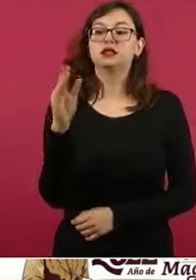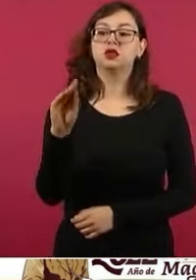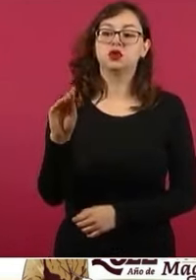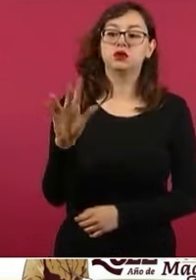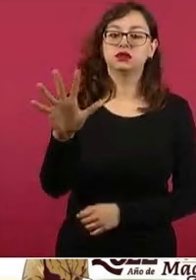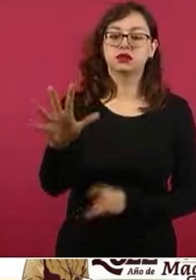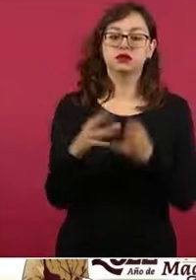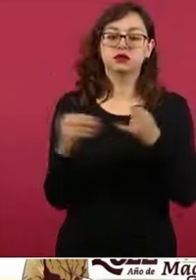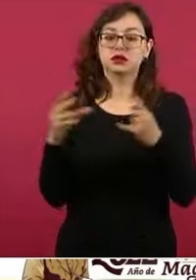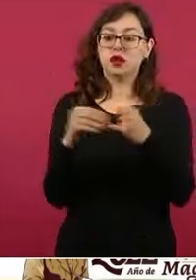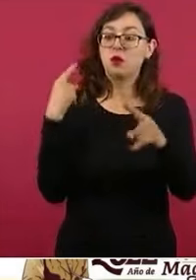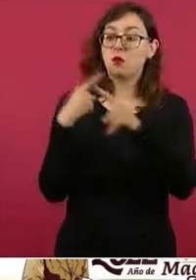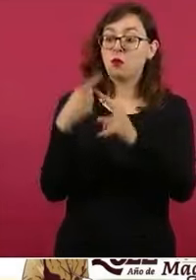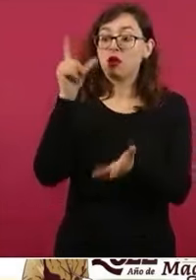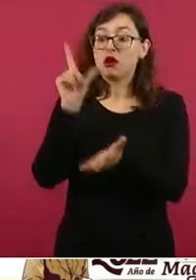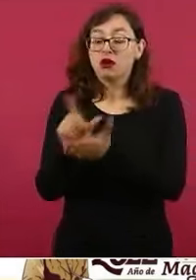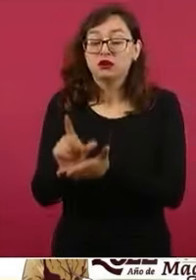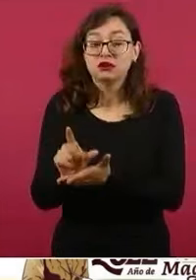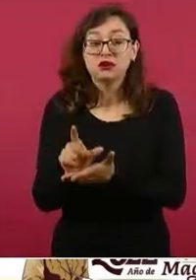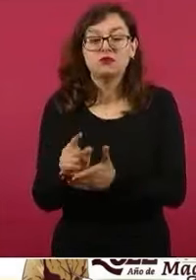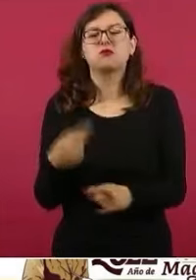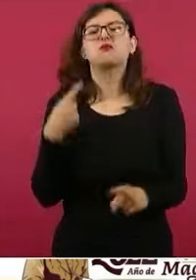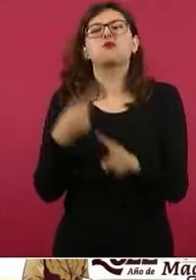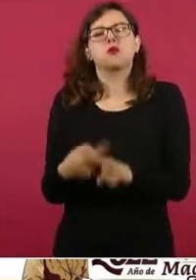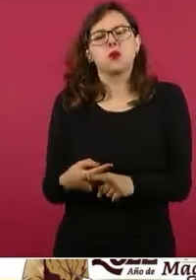25.95 por litro,